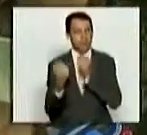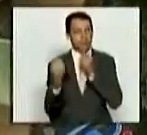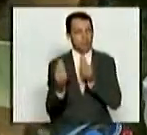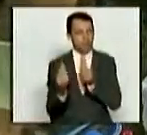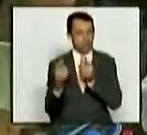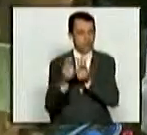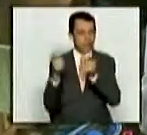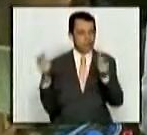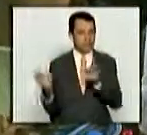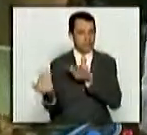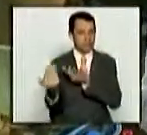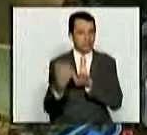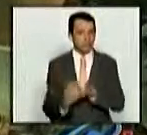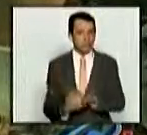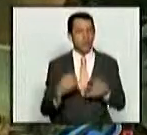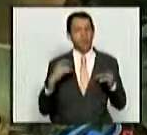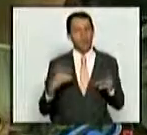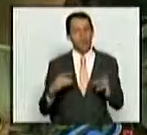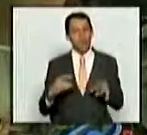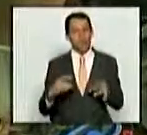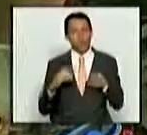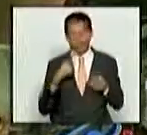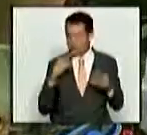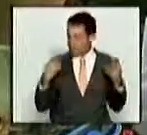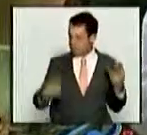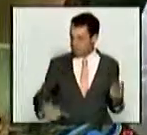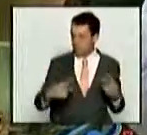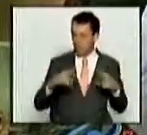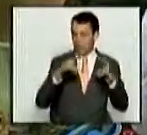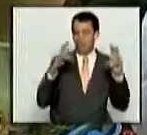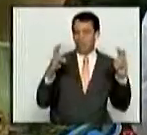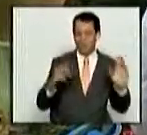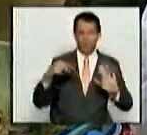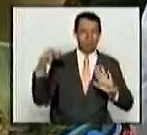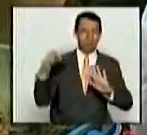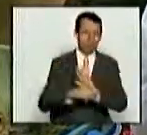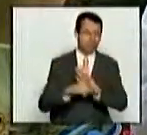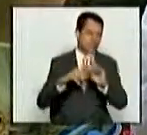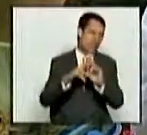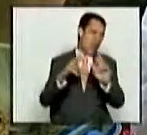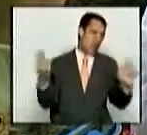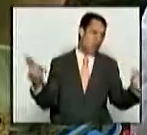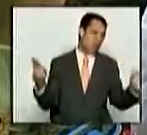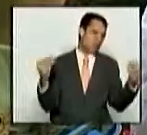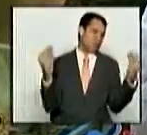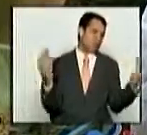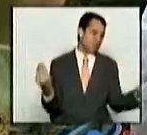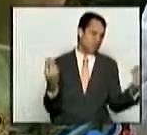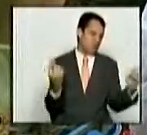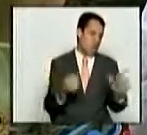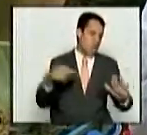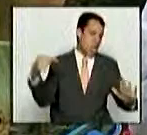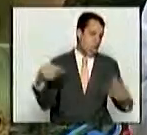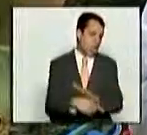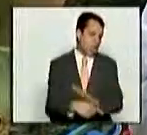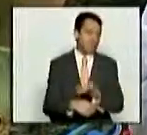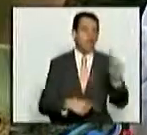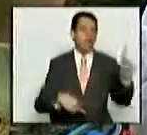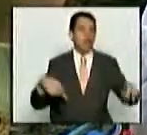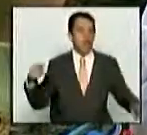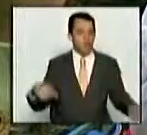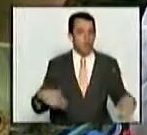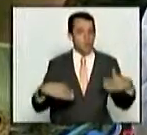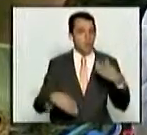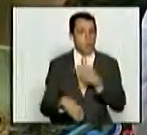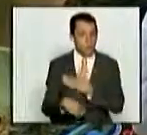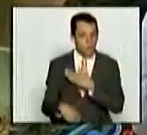el tema del dolor. Y en el tema del dolor hay muchas cosas, muchas personas están en ese manejo